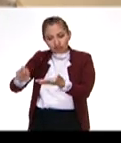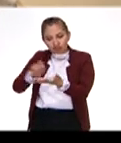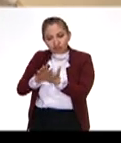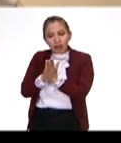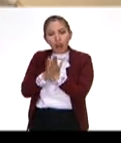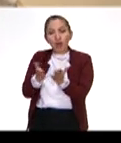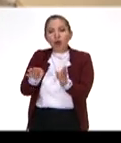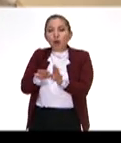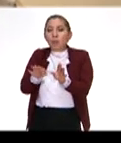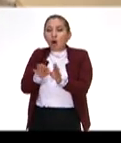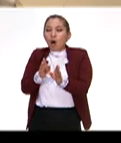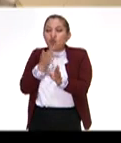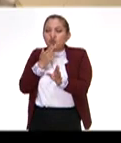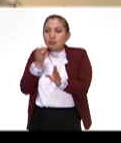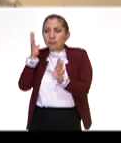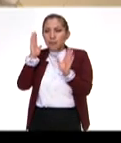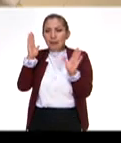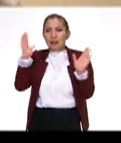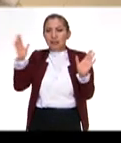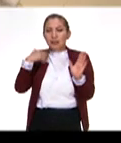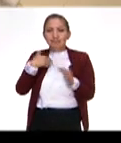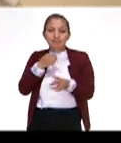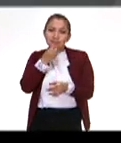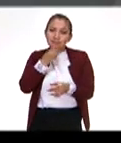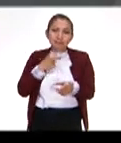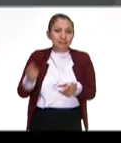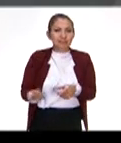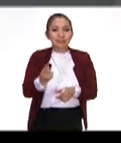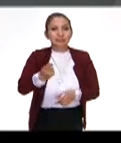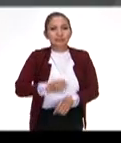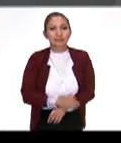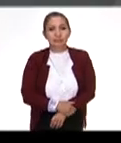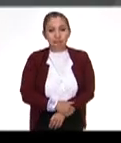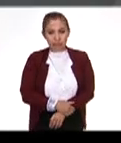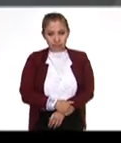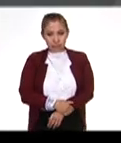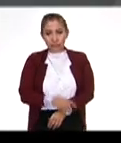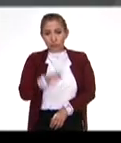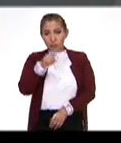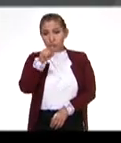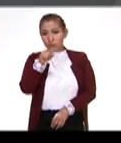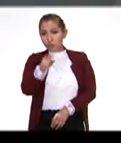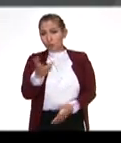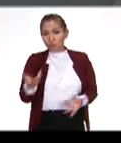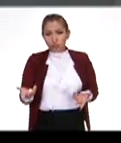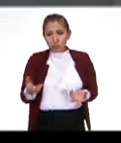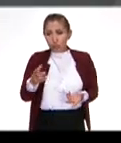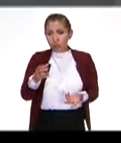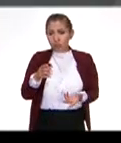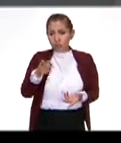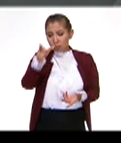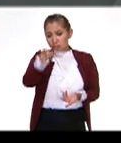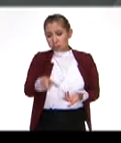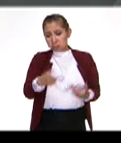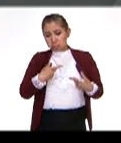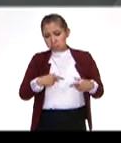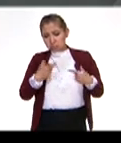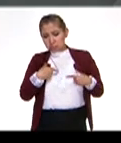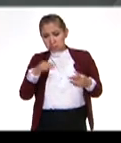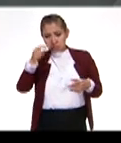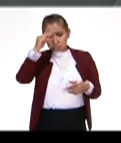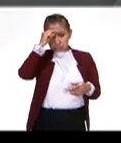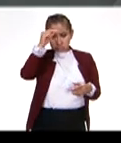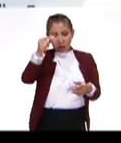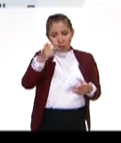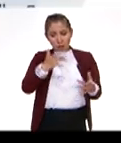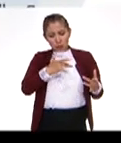literatura como una dulce y maravillosa condena. Y tú, Carlos, alguien tan